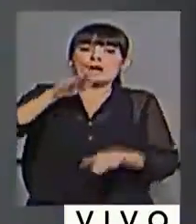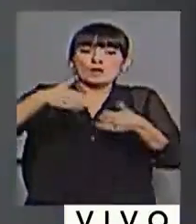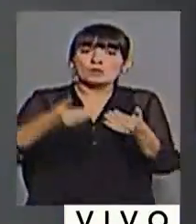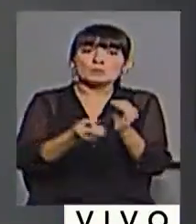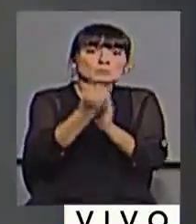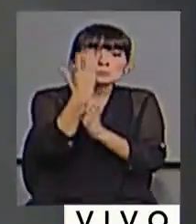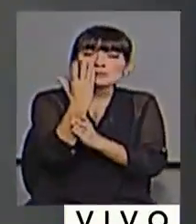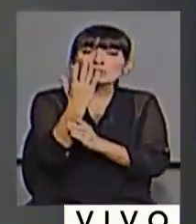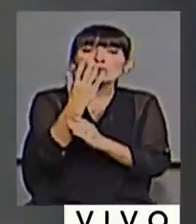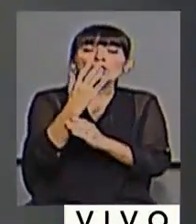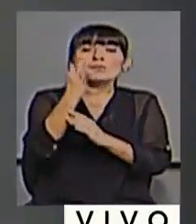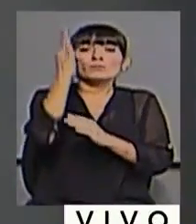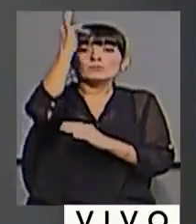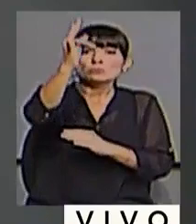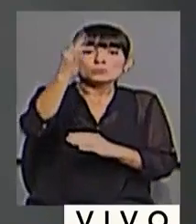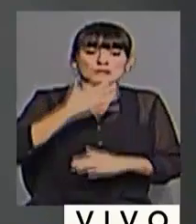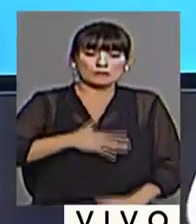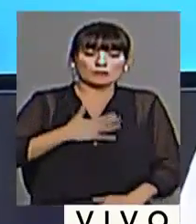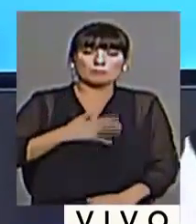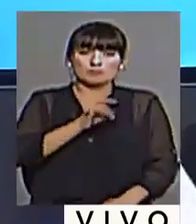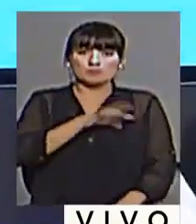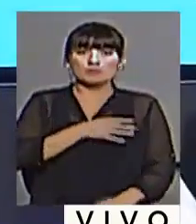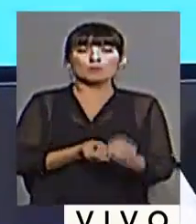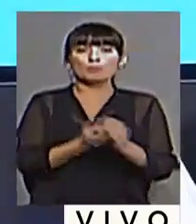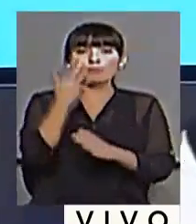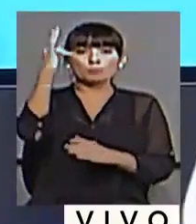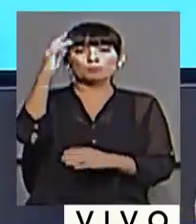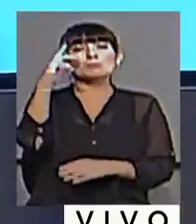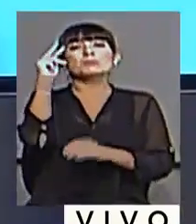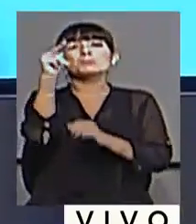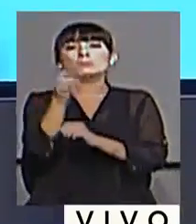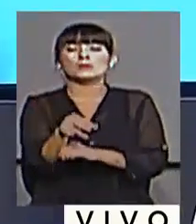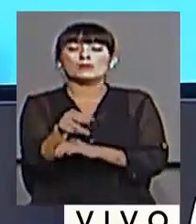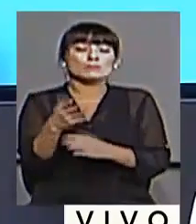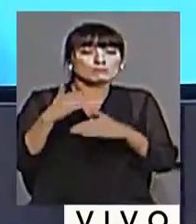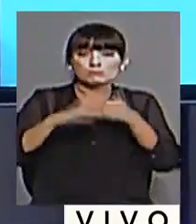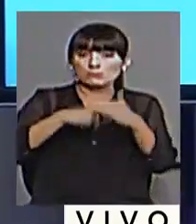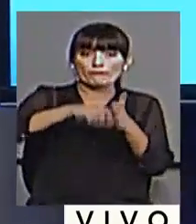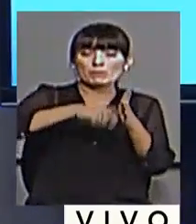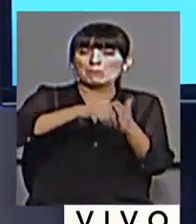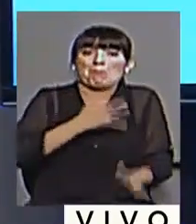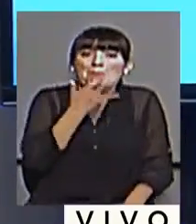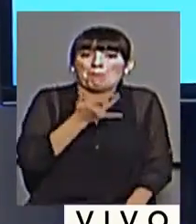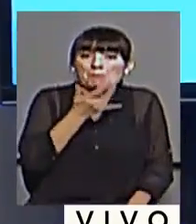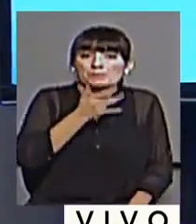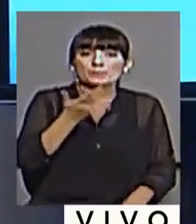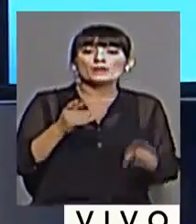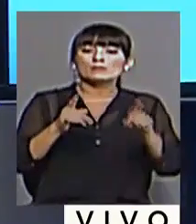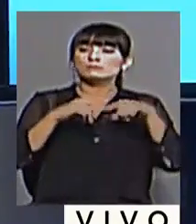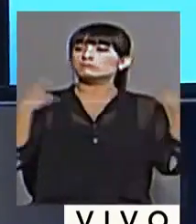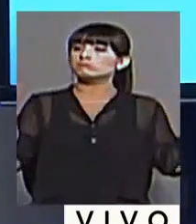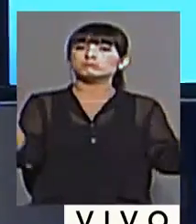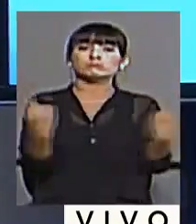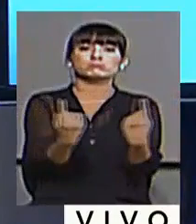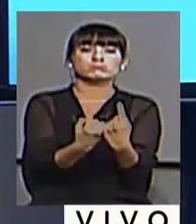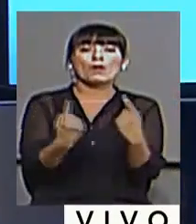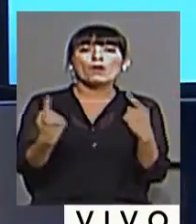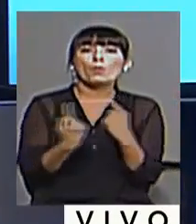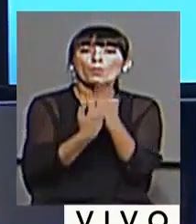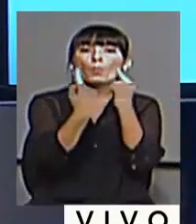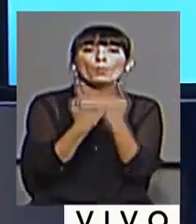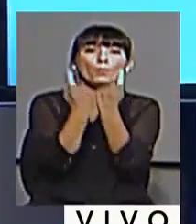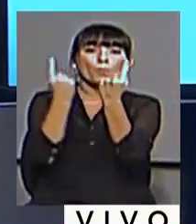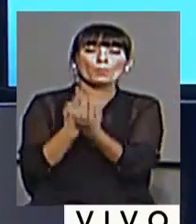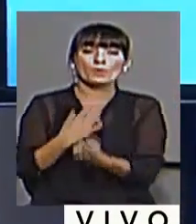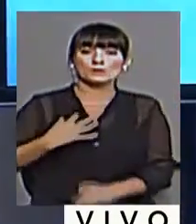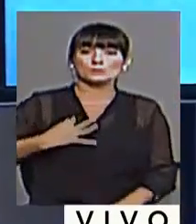proyectar, darle a Chile una nueva perspectiva de futuro. El proceso de firma es bien simple. Es un reencuentro, un espacio de reencuentro con la ciudadanía. Que